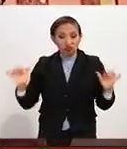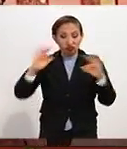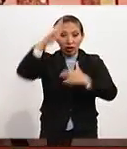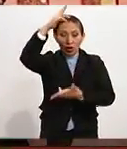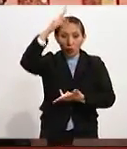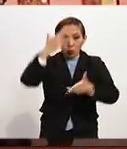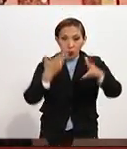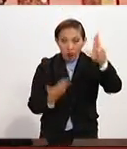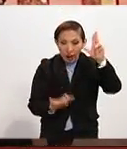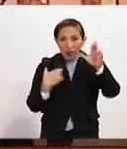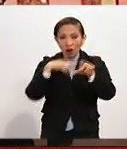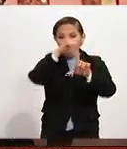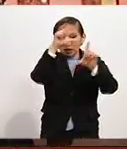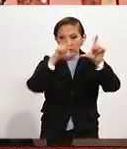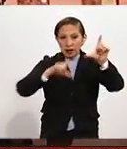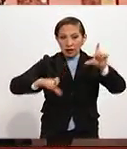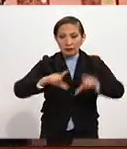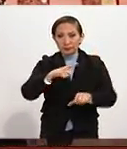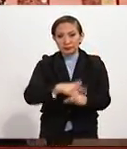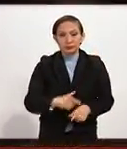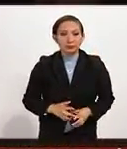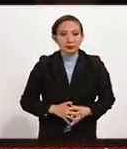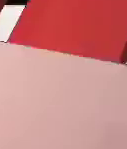huelga nacional.